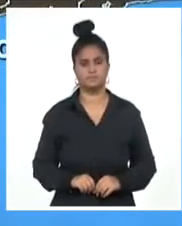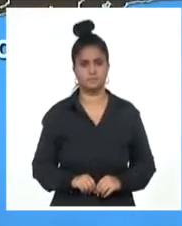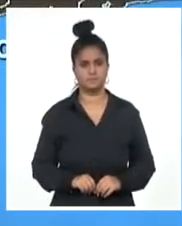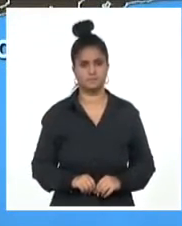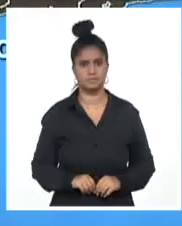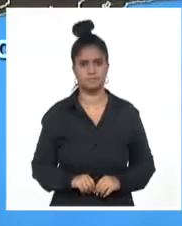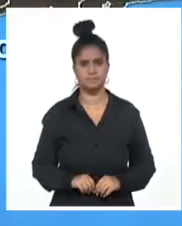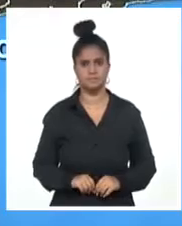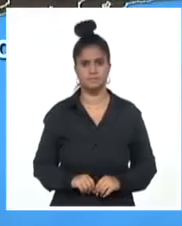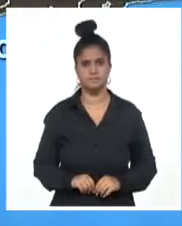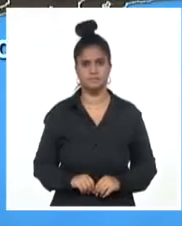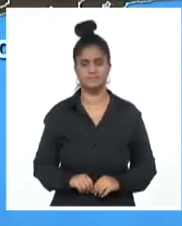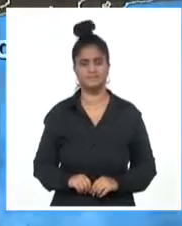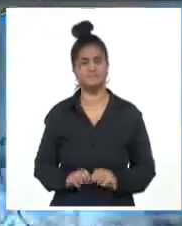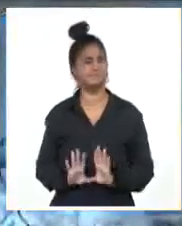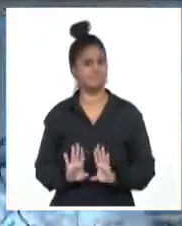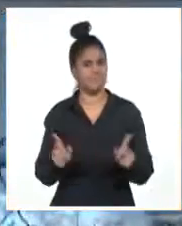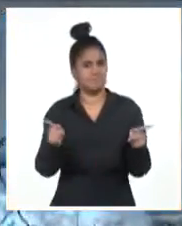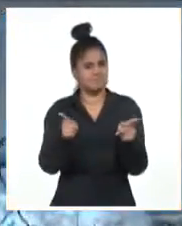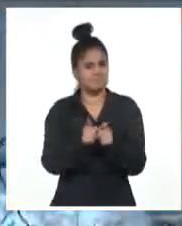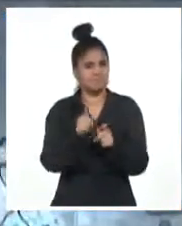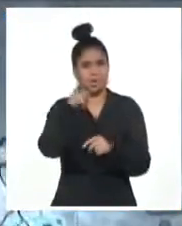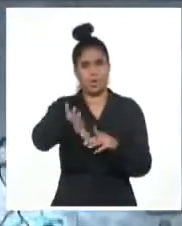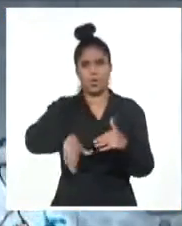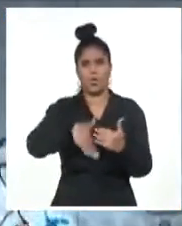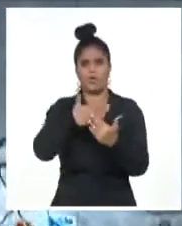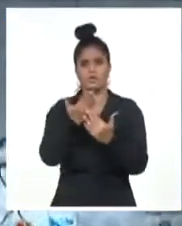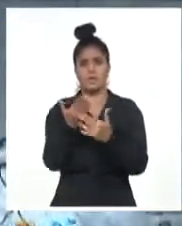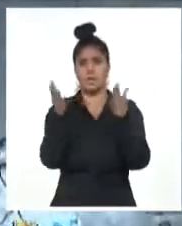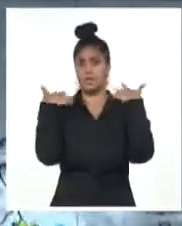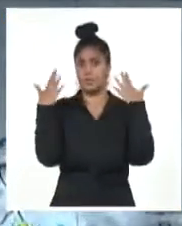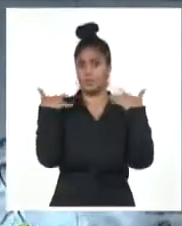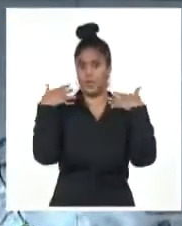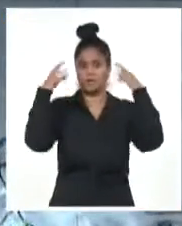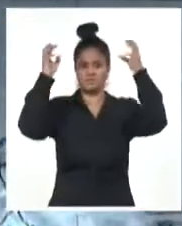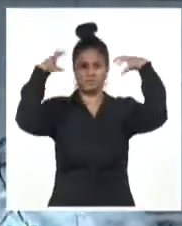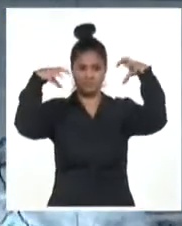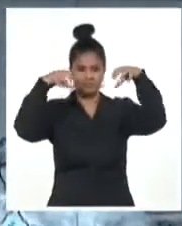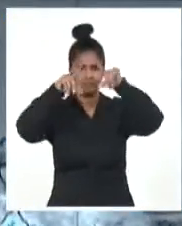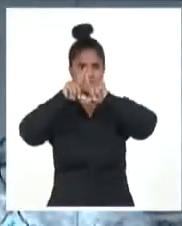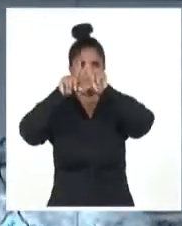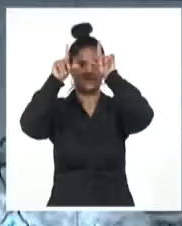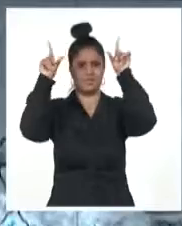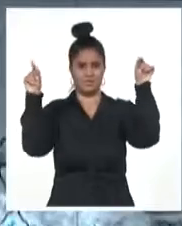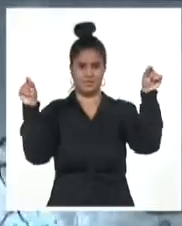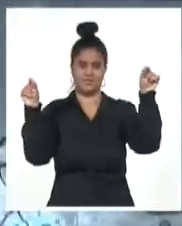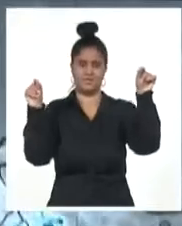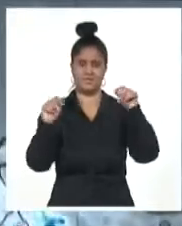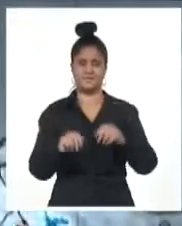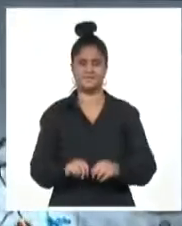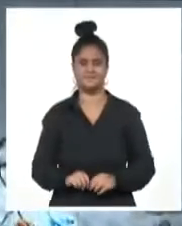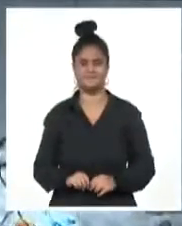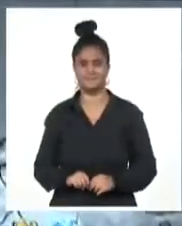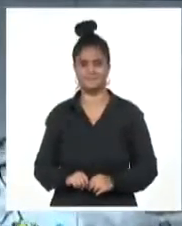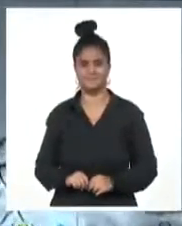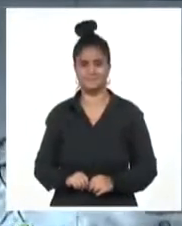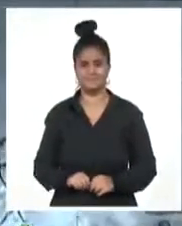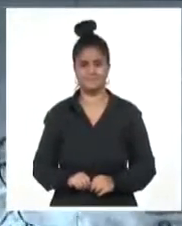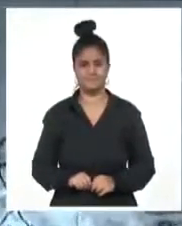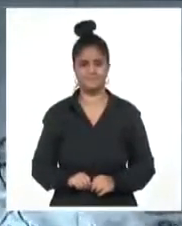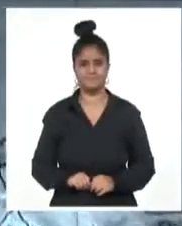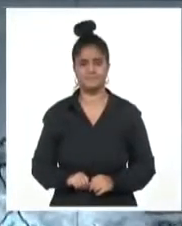mar estará tranquila. En resumen, para hoy poco cambio en las condiciones del tiempo. Un día cálido con algunos chubascos y tormentas eléctricas en la costa norte